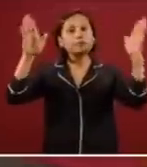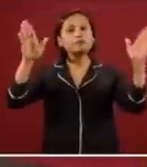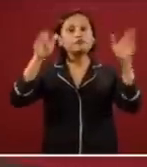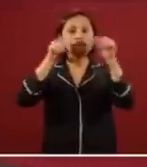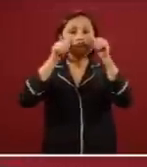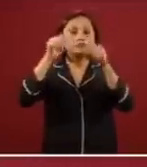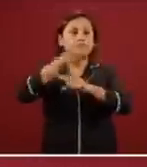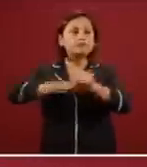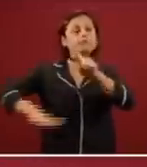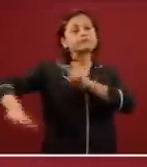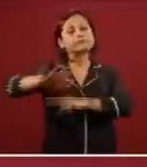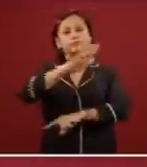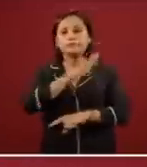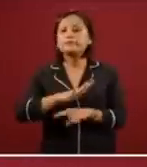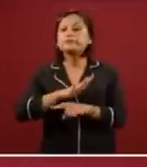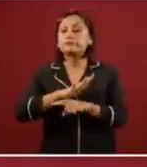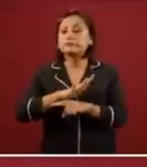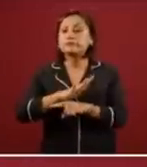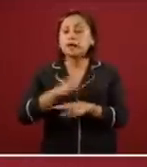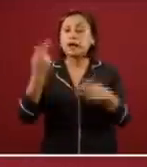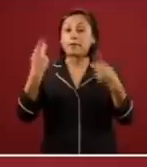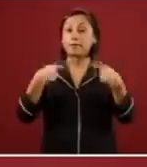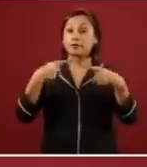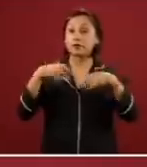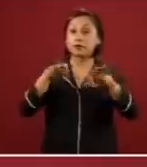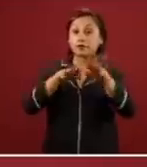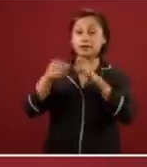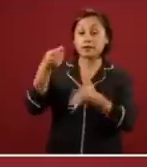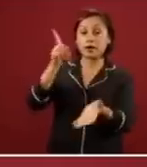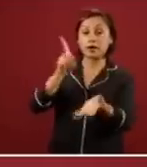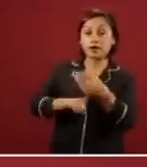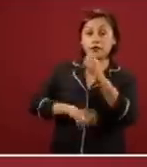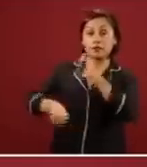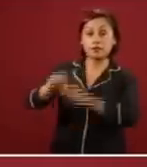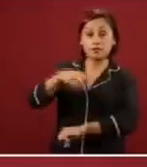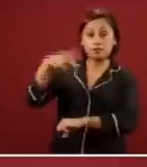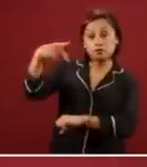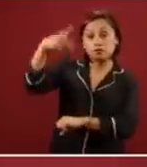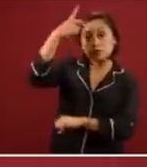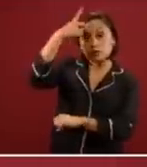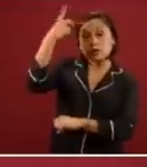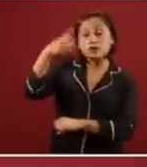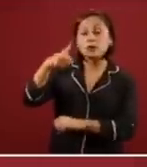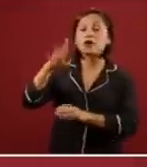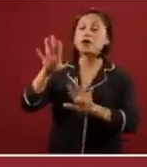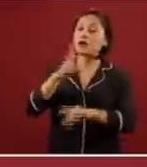le dé un buen trato a sus trabajadores, que contribuya